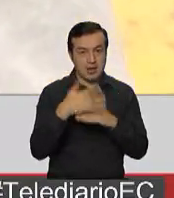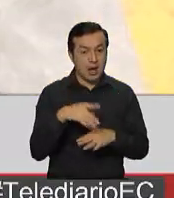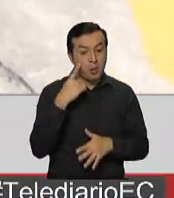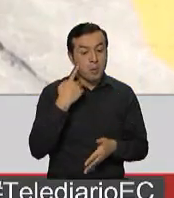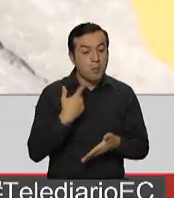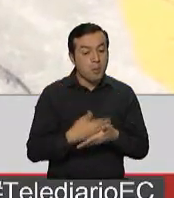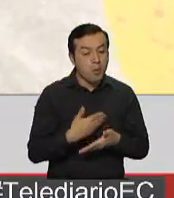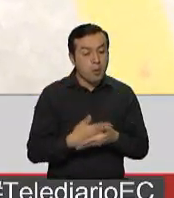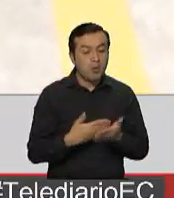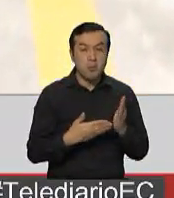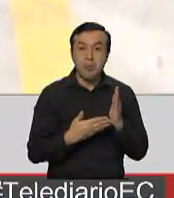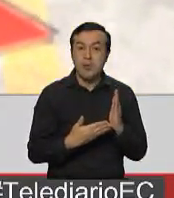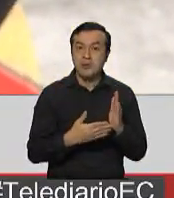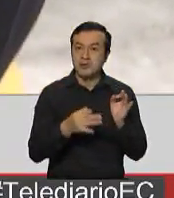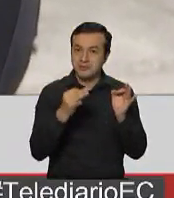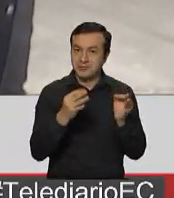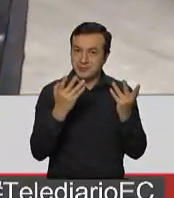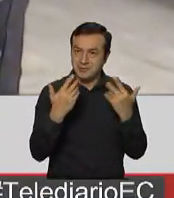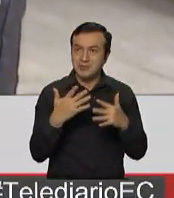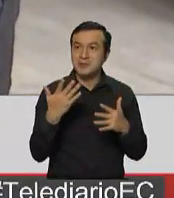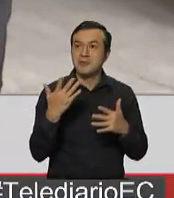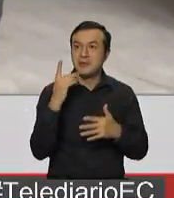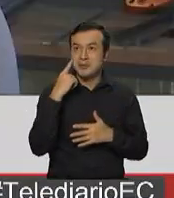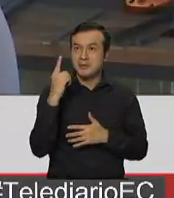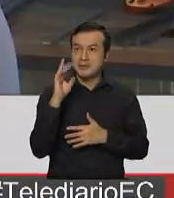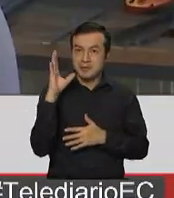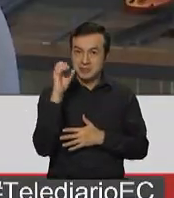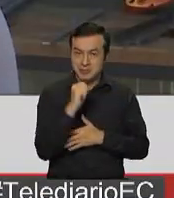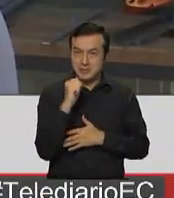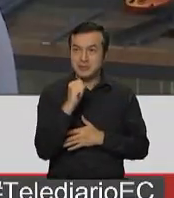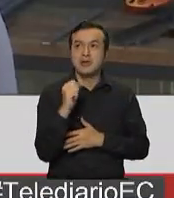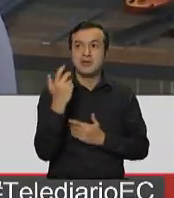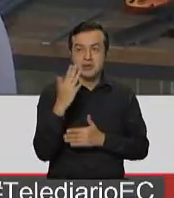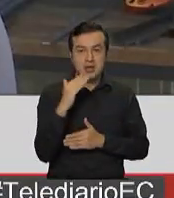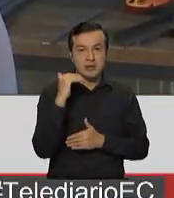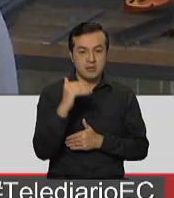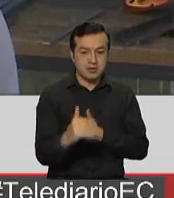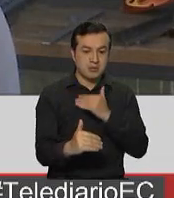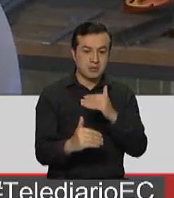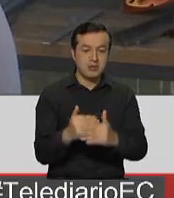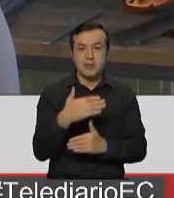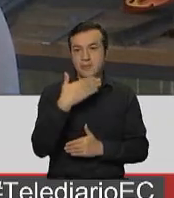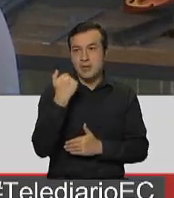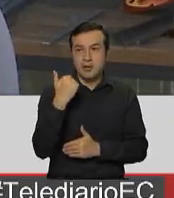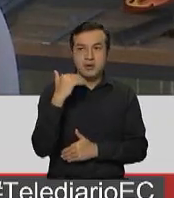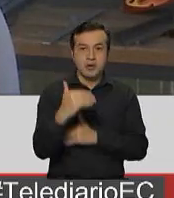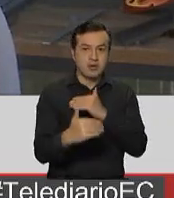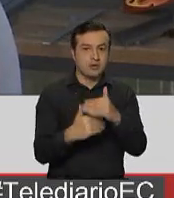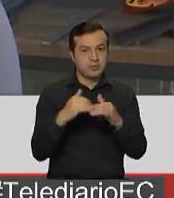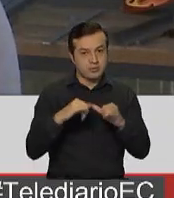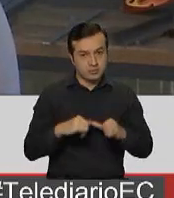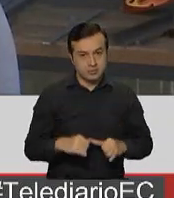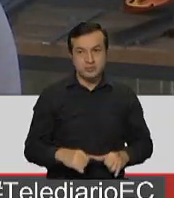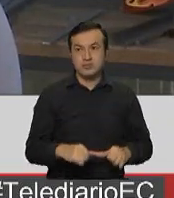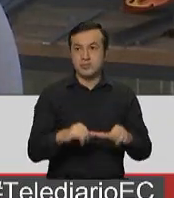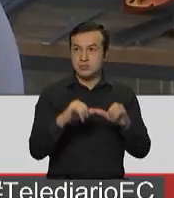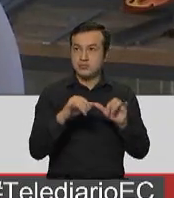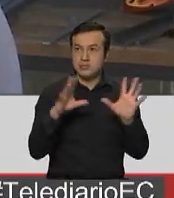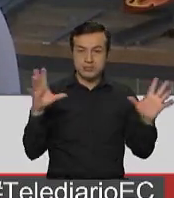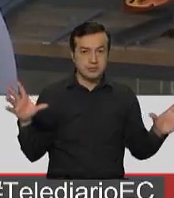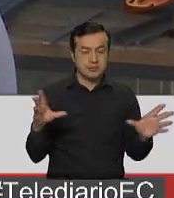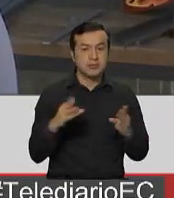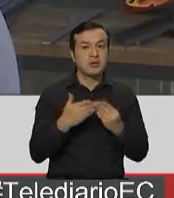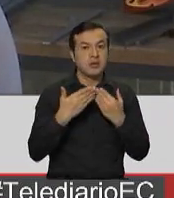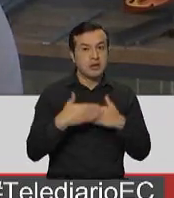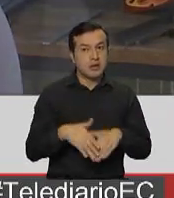de este producto realizado en acero inoxidable. Ya lo fuimos mejorando, lo fuimos puliendo y el producto final que lo tenemos